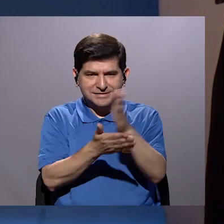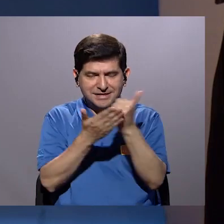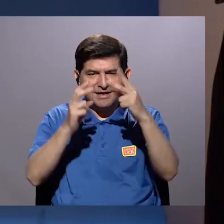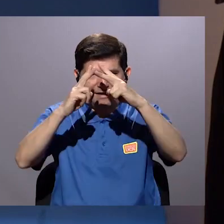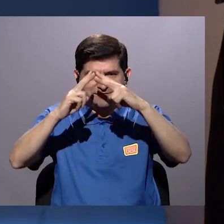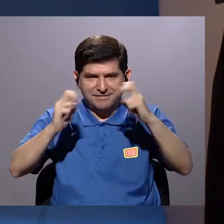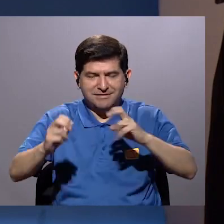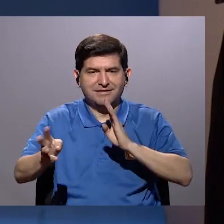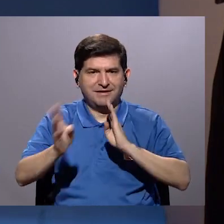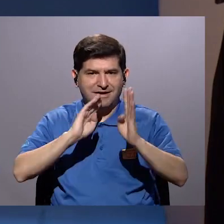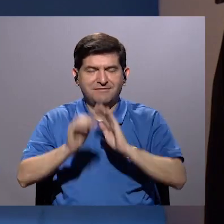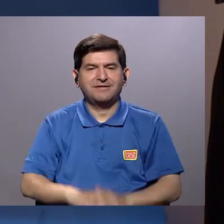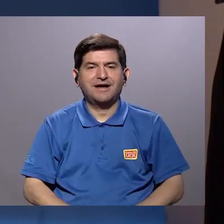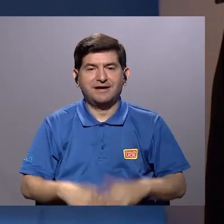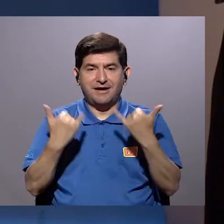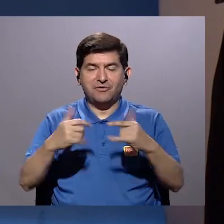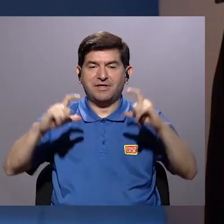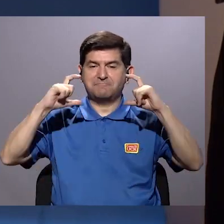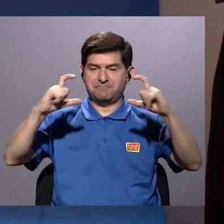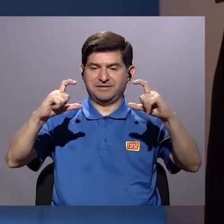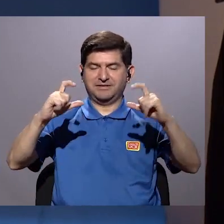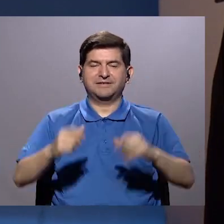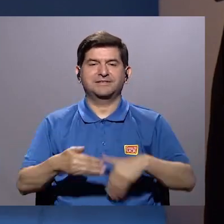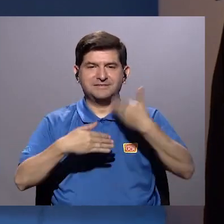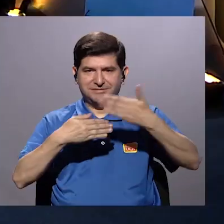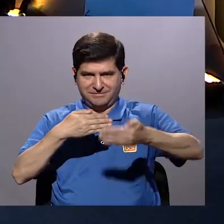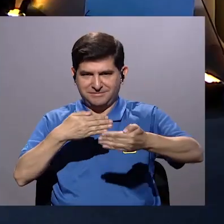que vamos a hablar sobre baterías. Volvemos.